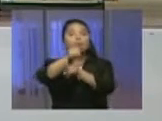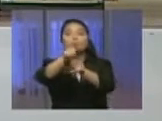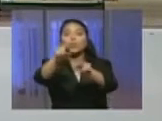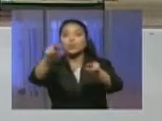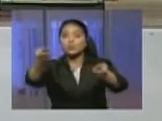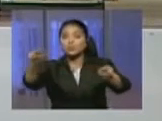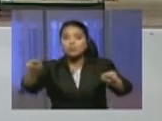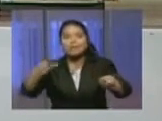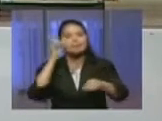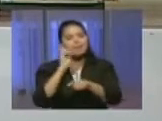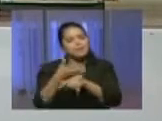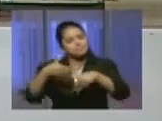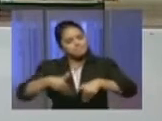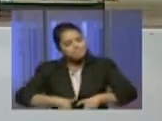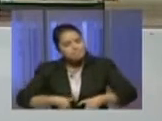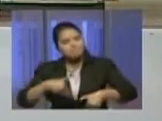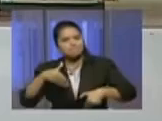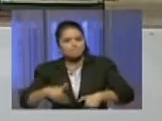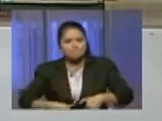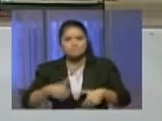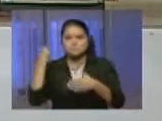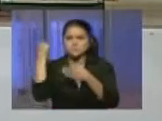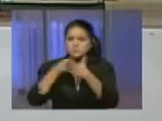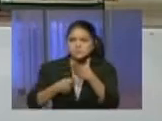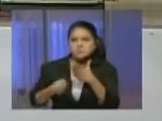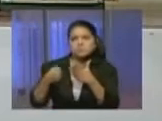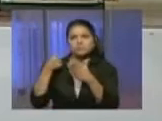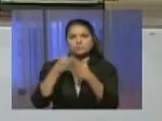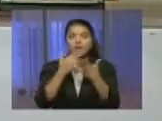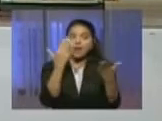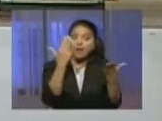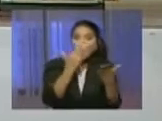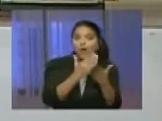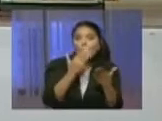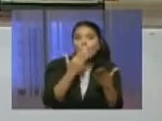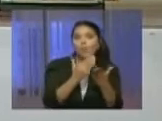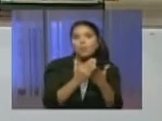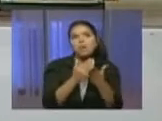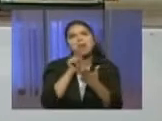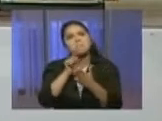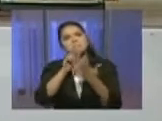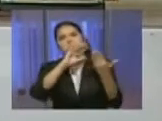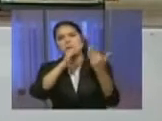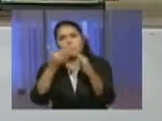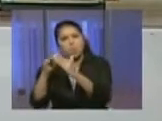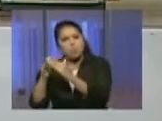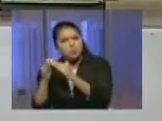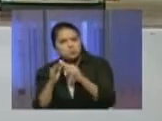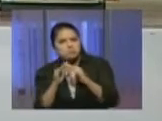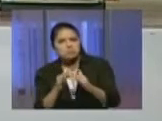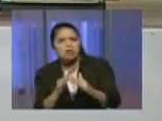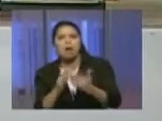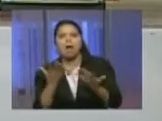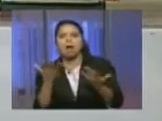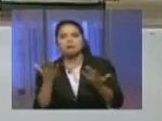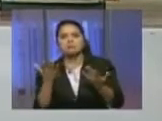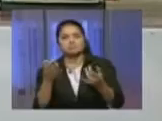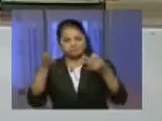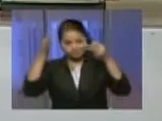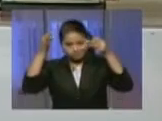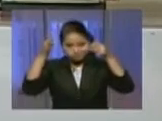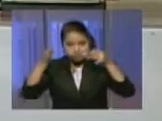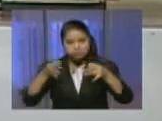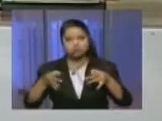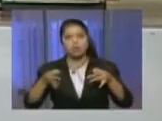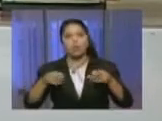dedíquense dedíquense en la escuela en la comunidad y tengan la seguridad que en el